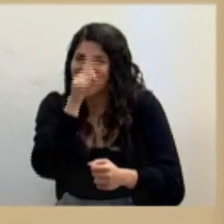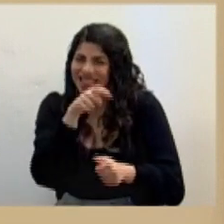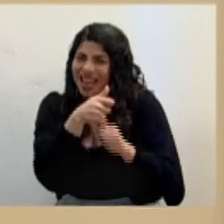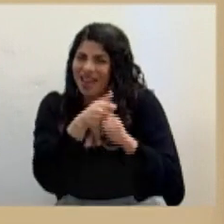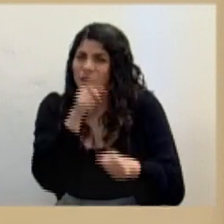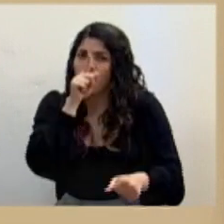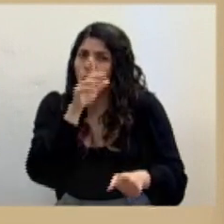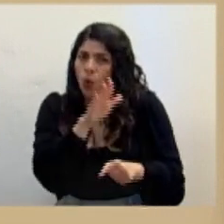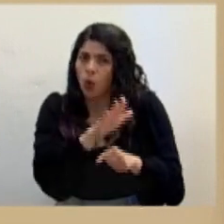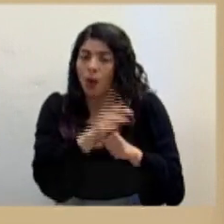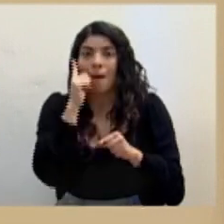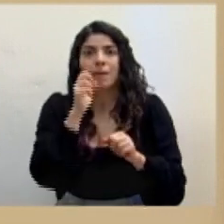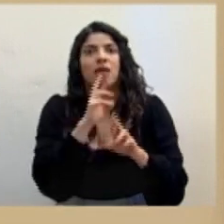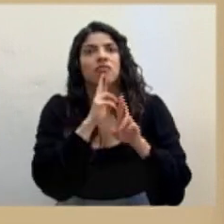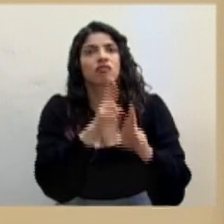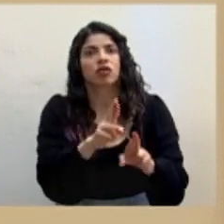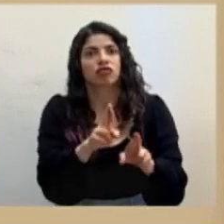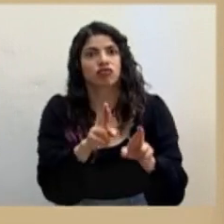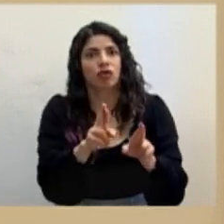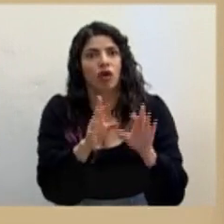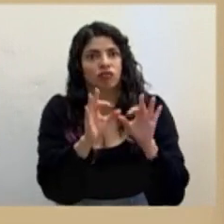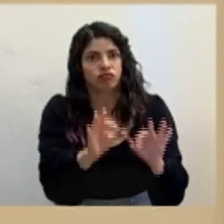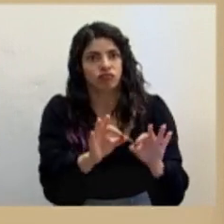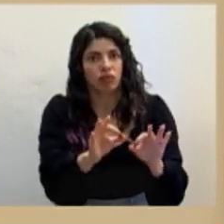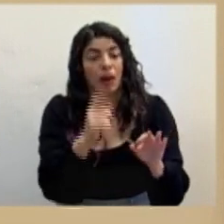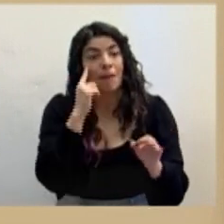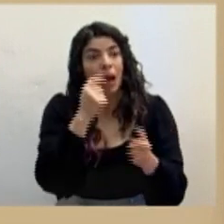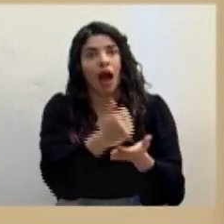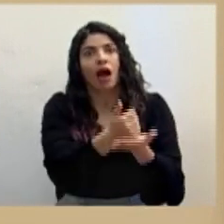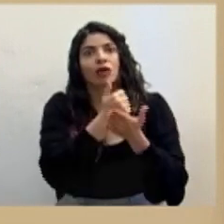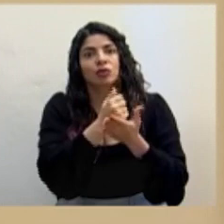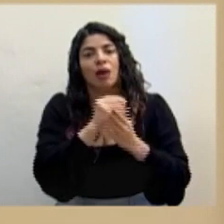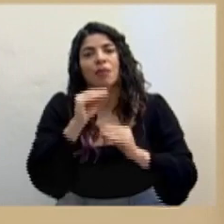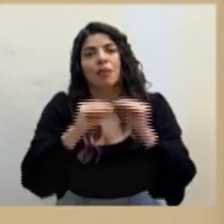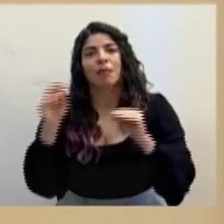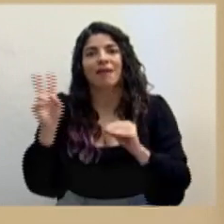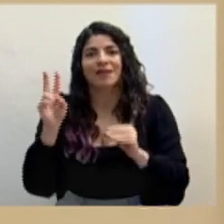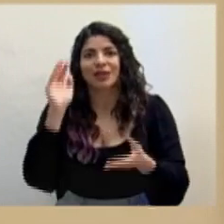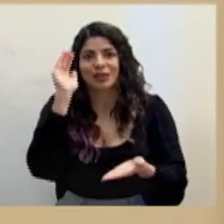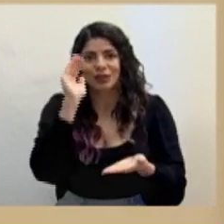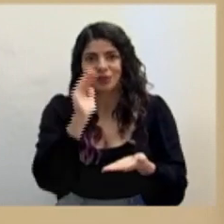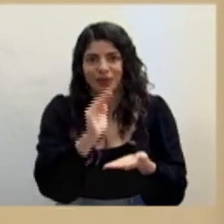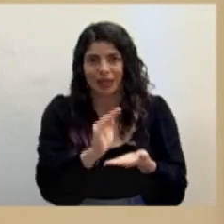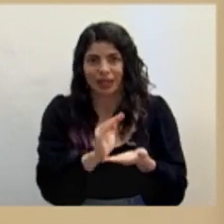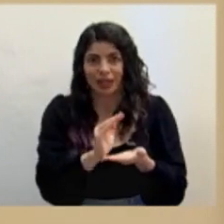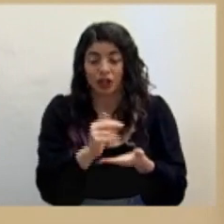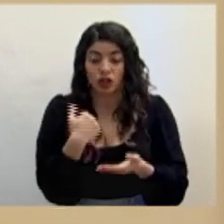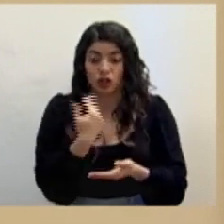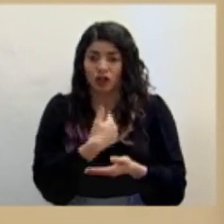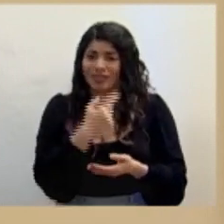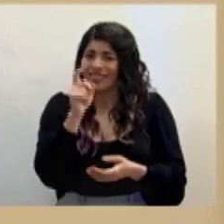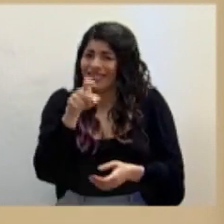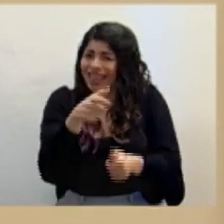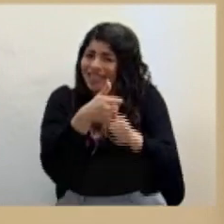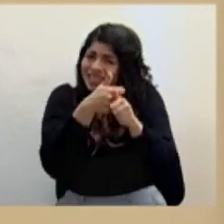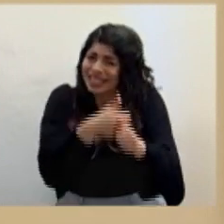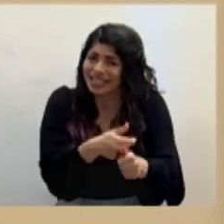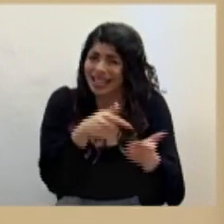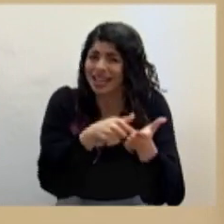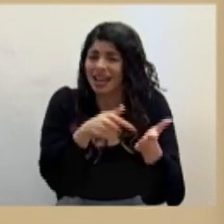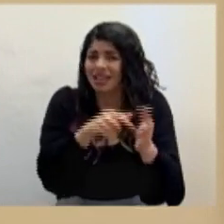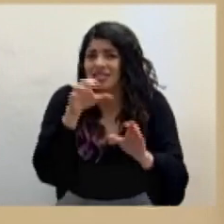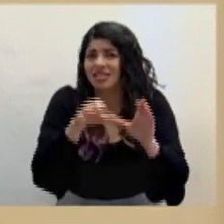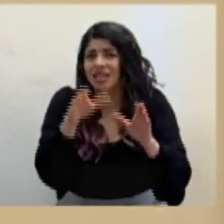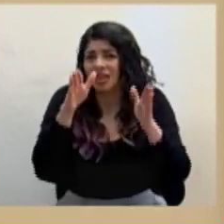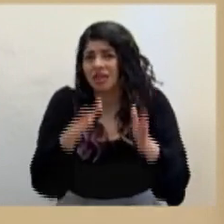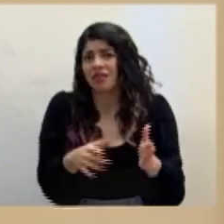los resultados que queremos y empezar a disminuir la transmisibilidad del virus. Nosotros nos tenemos que apegar a la evidencia